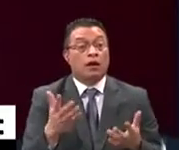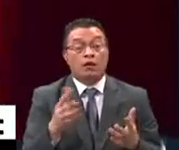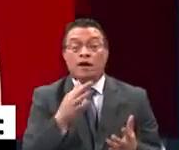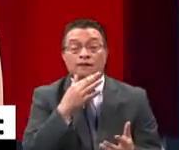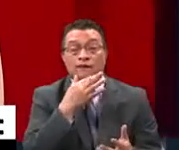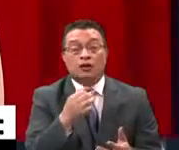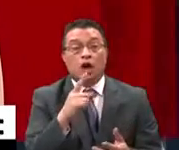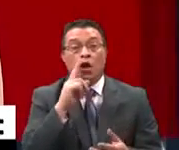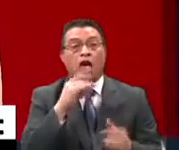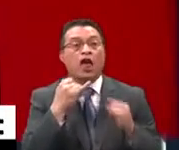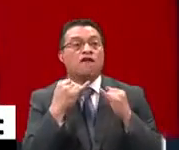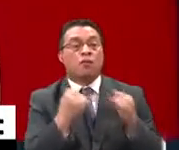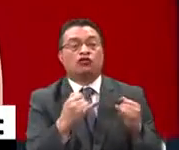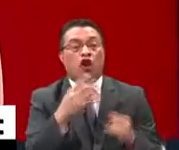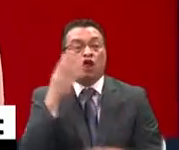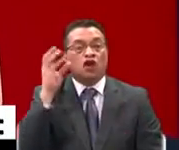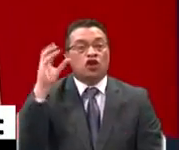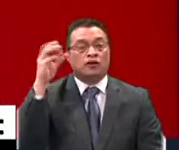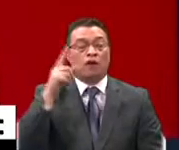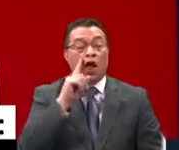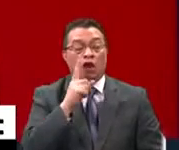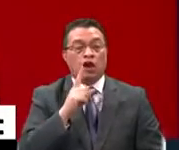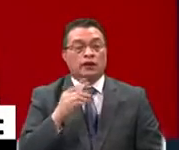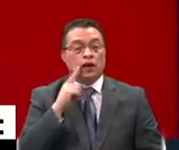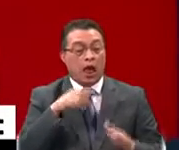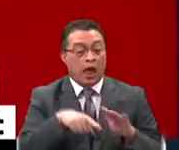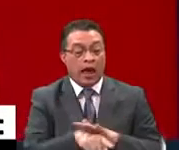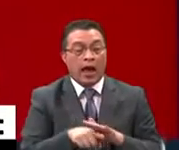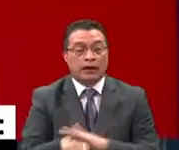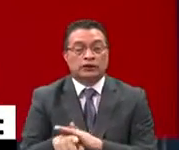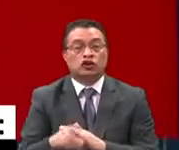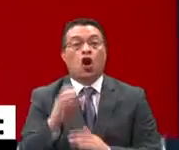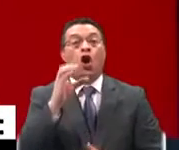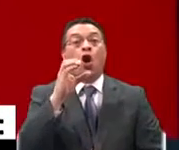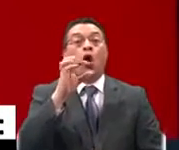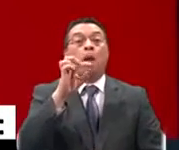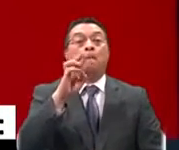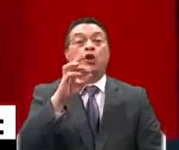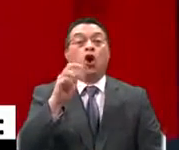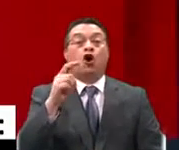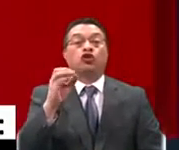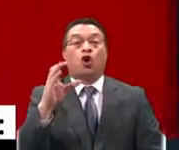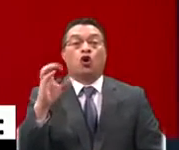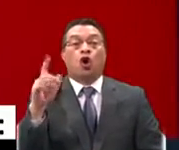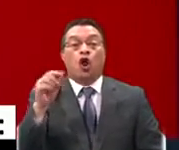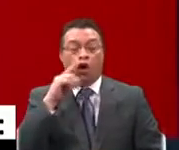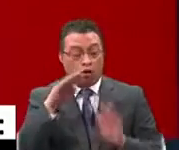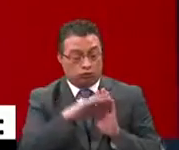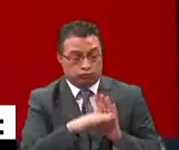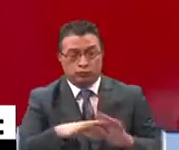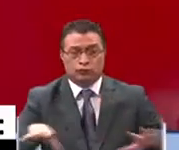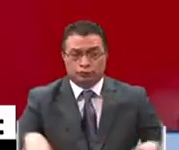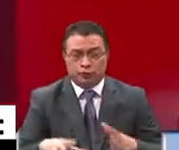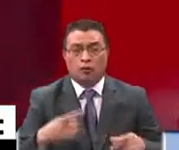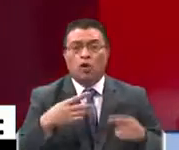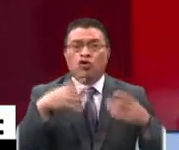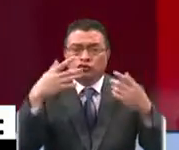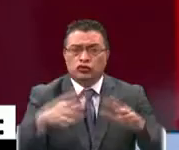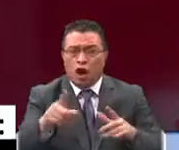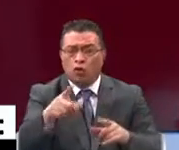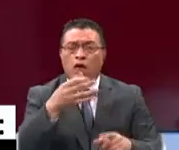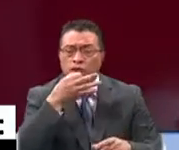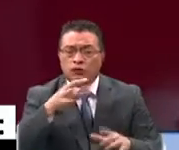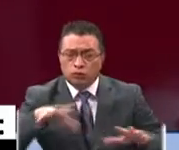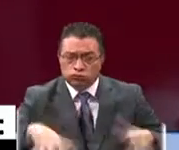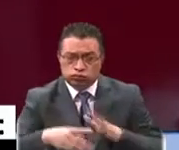simplemente desinformación, que no tienen acceso a los protocolos, a todas las bitácoras de acción. Ministra, si los protocolos estaban activados,